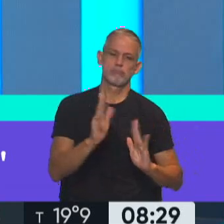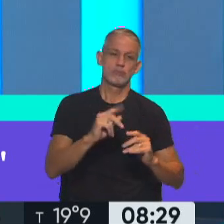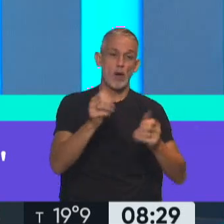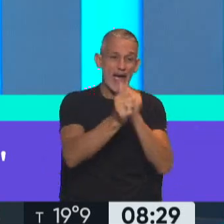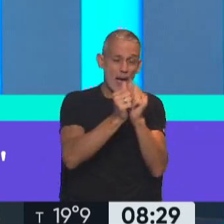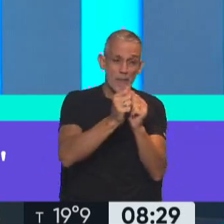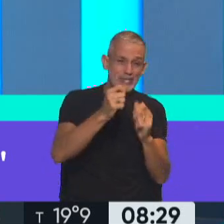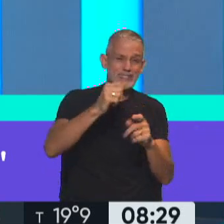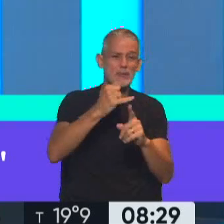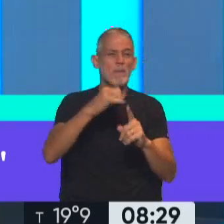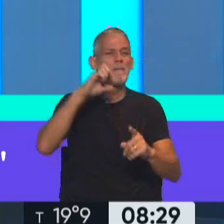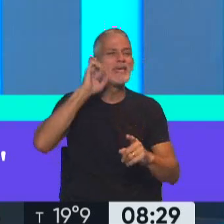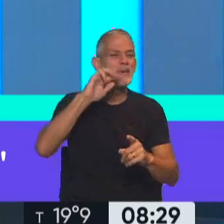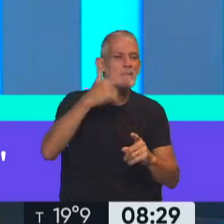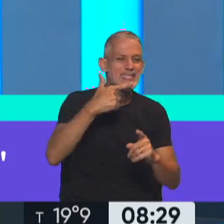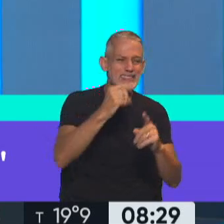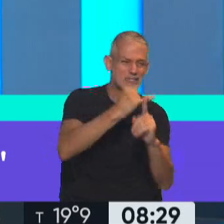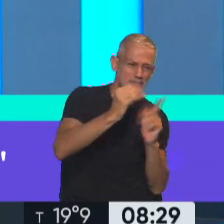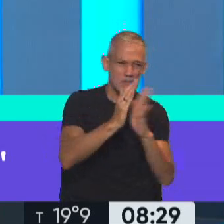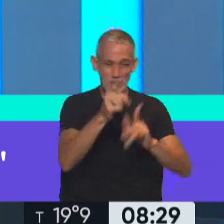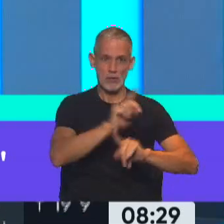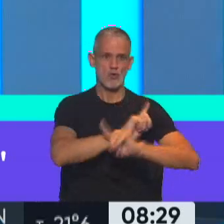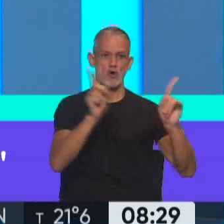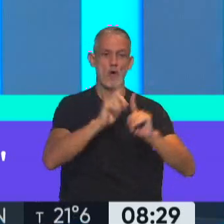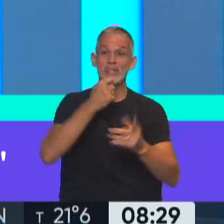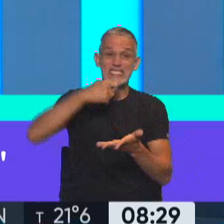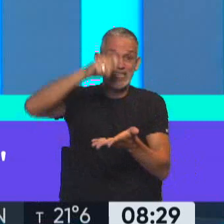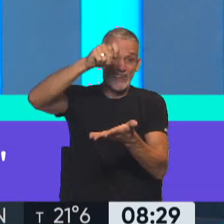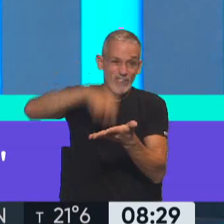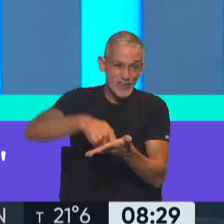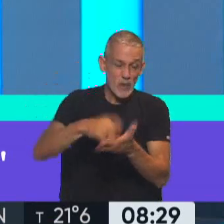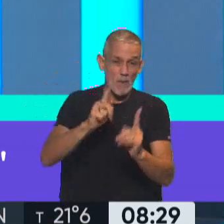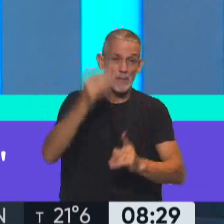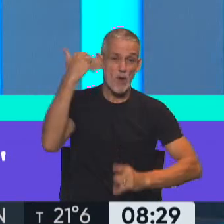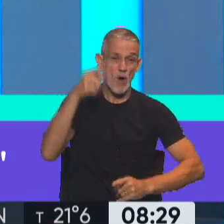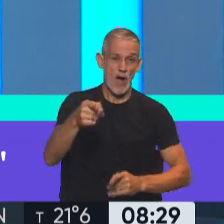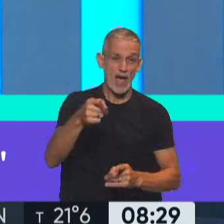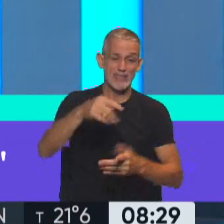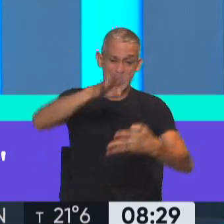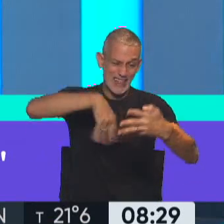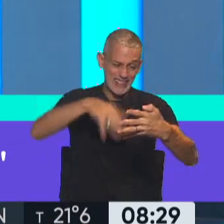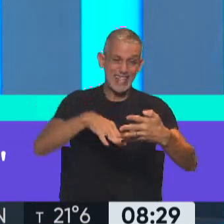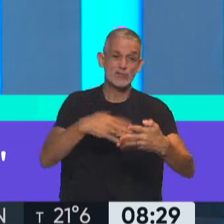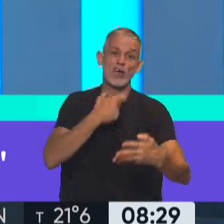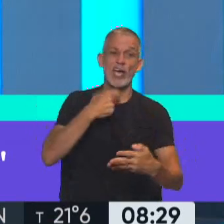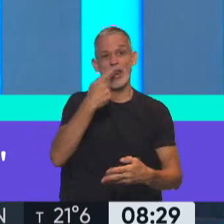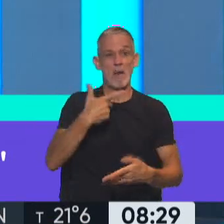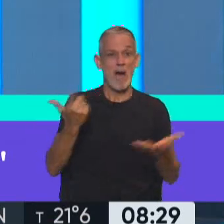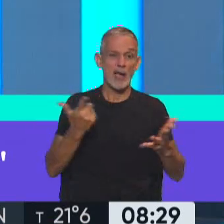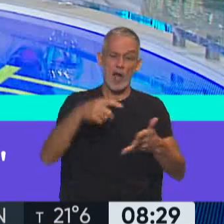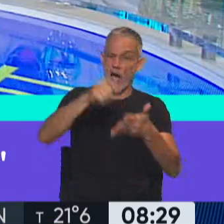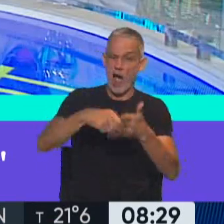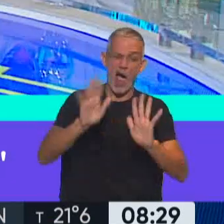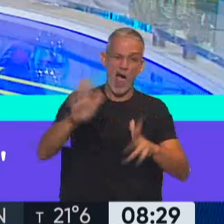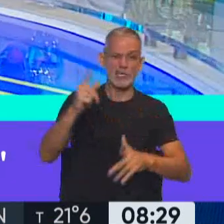pymes, como si hubiese sucedido si firmábamos el texto que quería Mauricio Macri